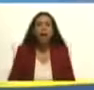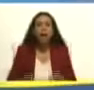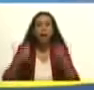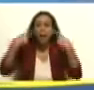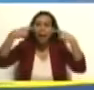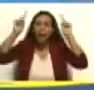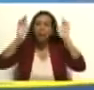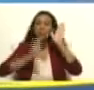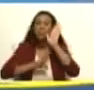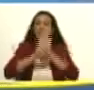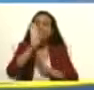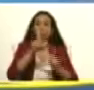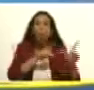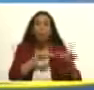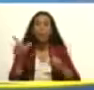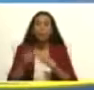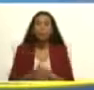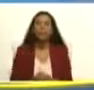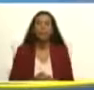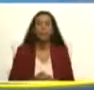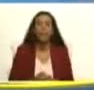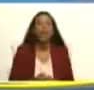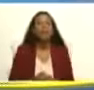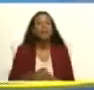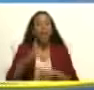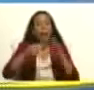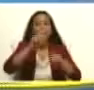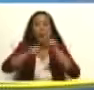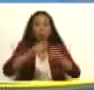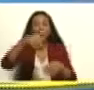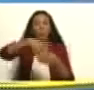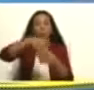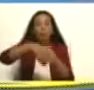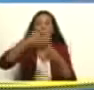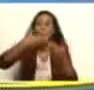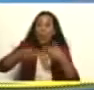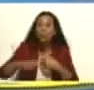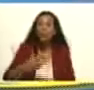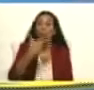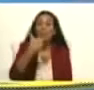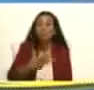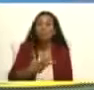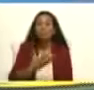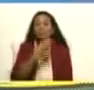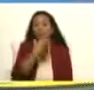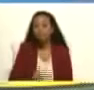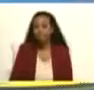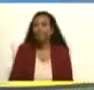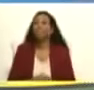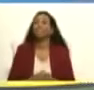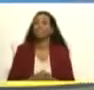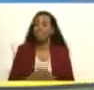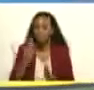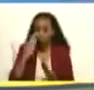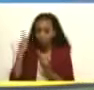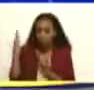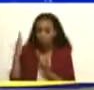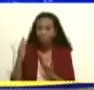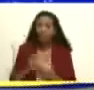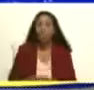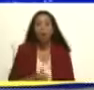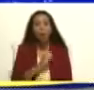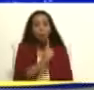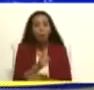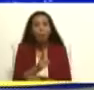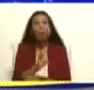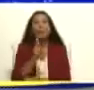éxito absoluto del referéndum del próximo domingo 3 de diciembre. ¡Orden